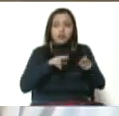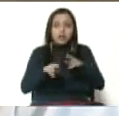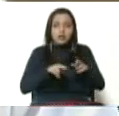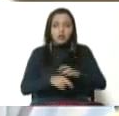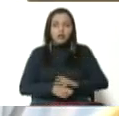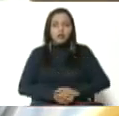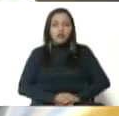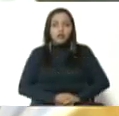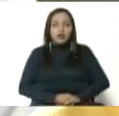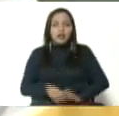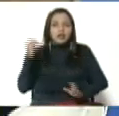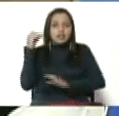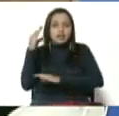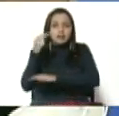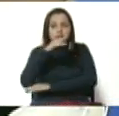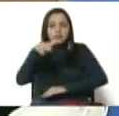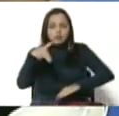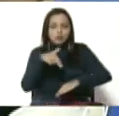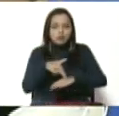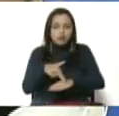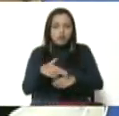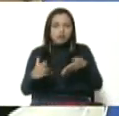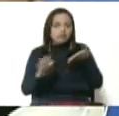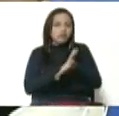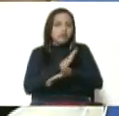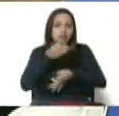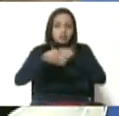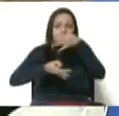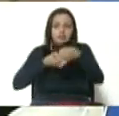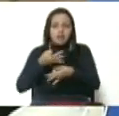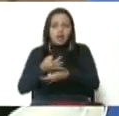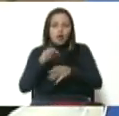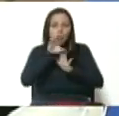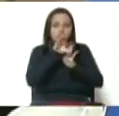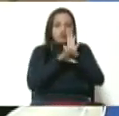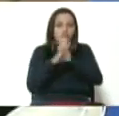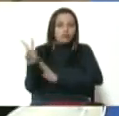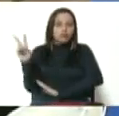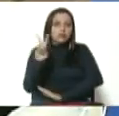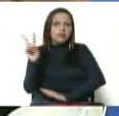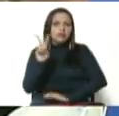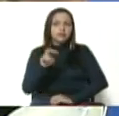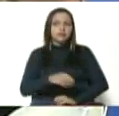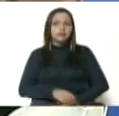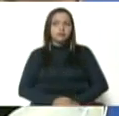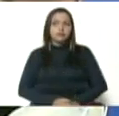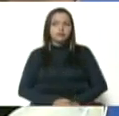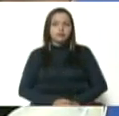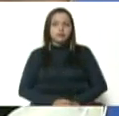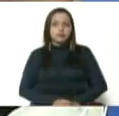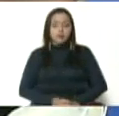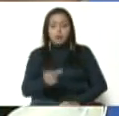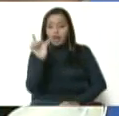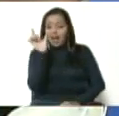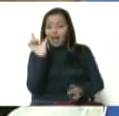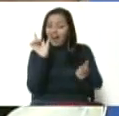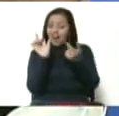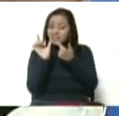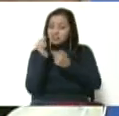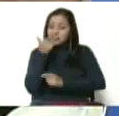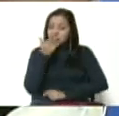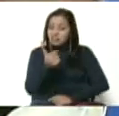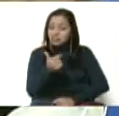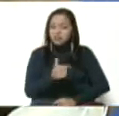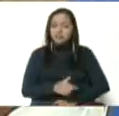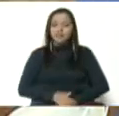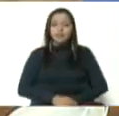el Parlamento venezolano, según lo que reza la Constitución de la República Bolivariana de Venezuela. Aquí no está dicho, en modo alguno,